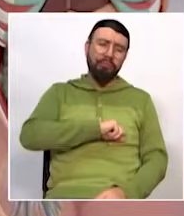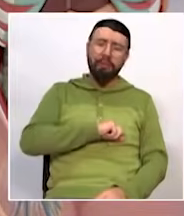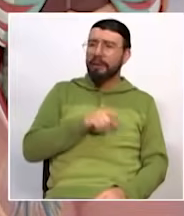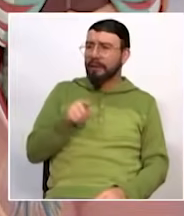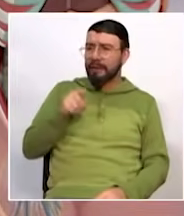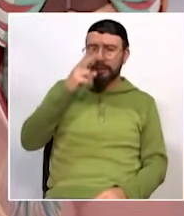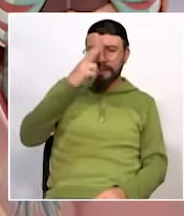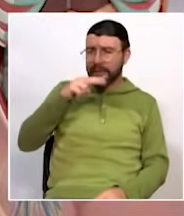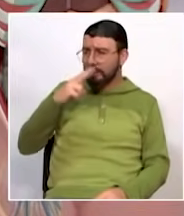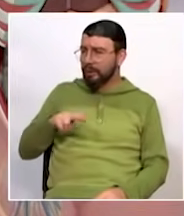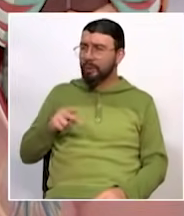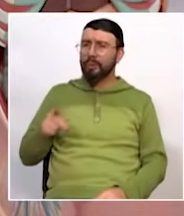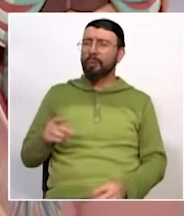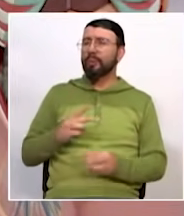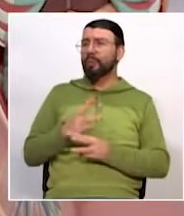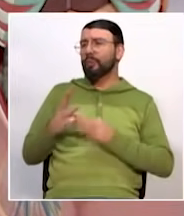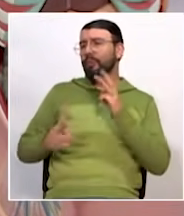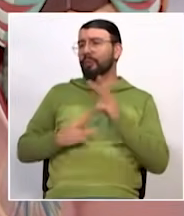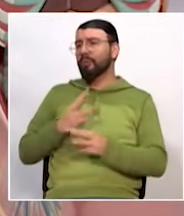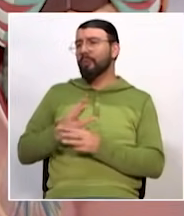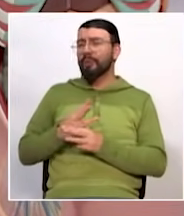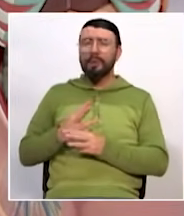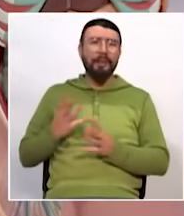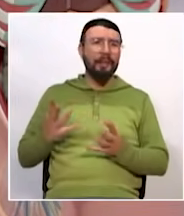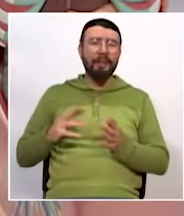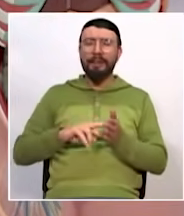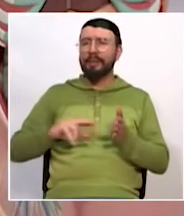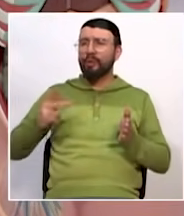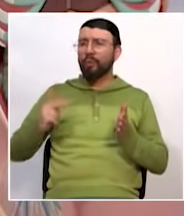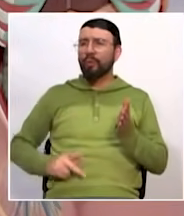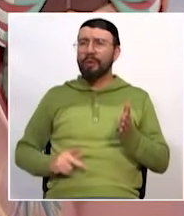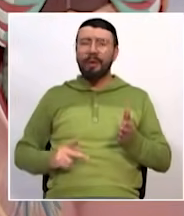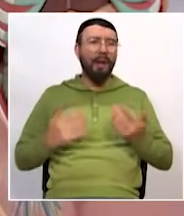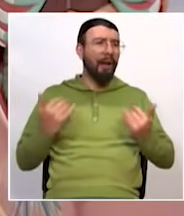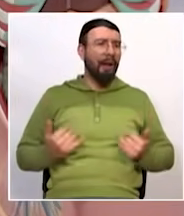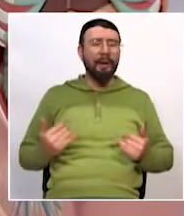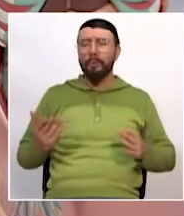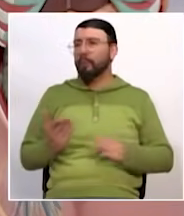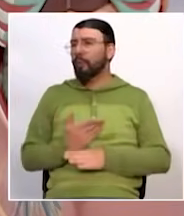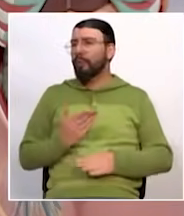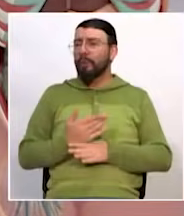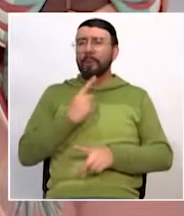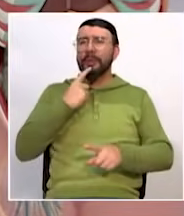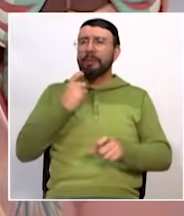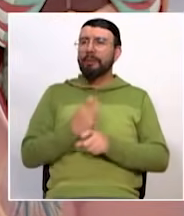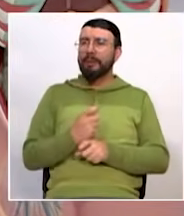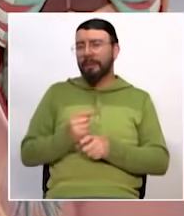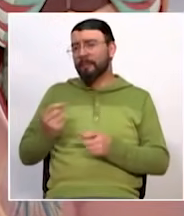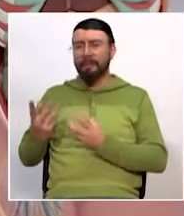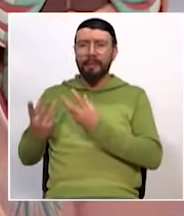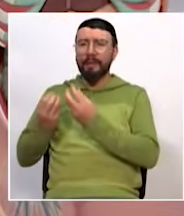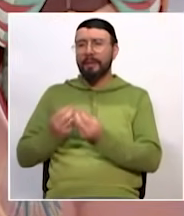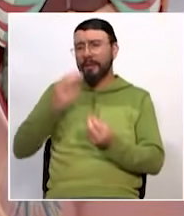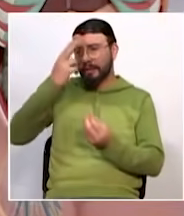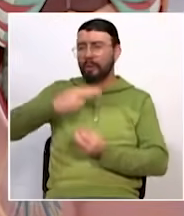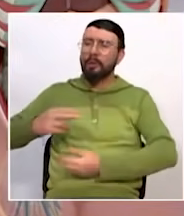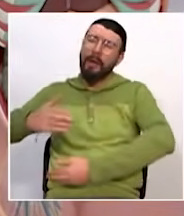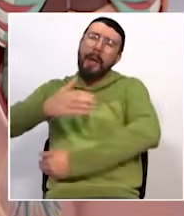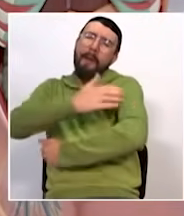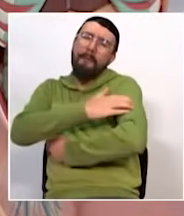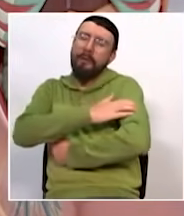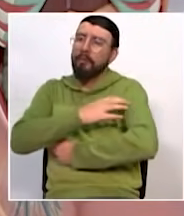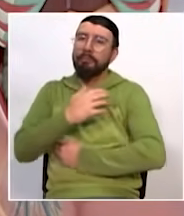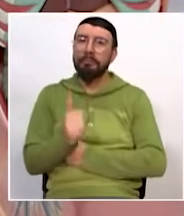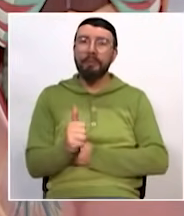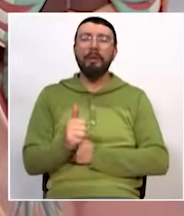caótico las esperanzas al futuro con la tecnología como tan estrechas tan difíciles cogerlos y golea de ahora saca un y después se